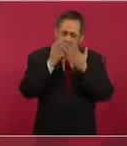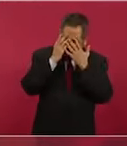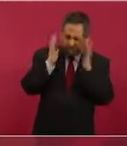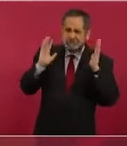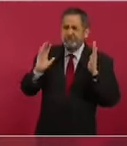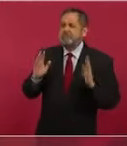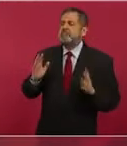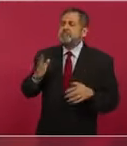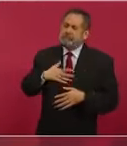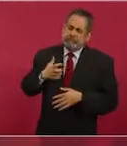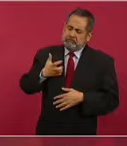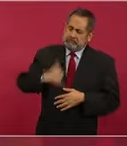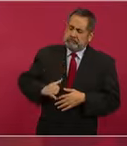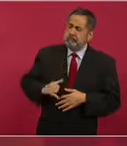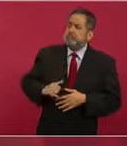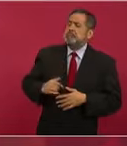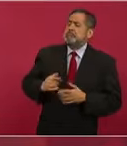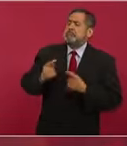ya